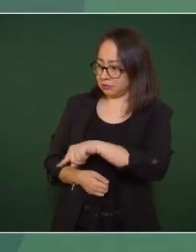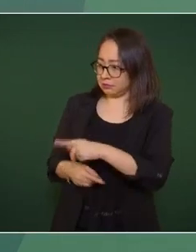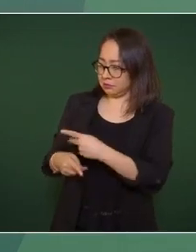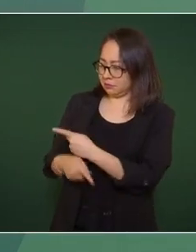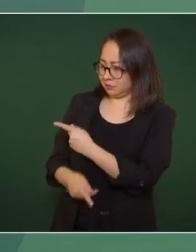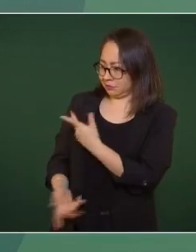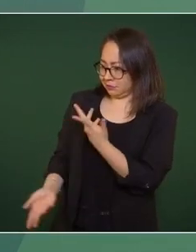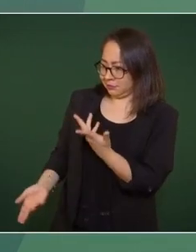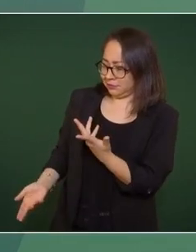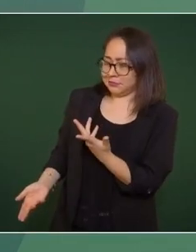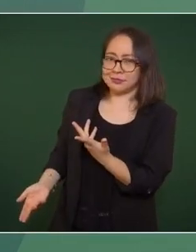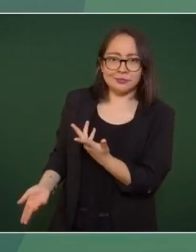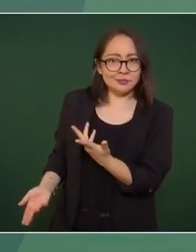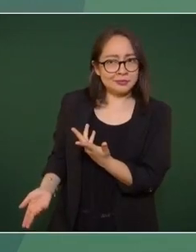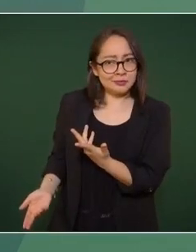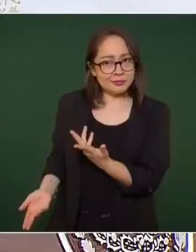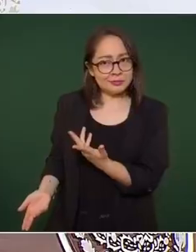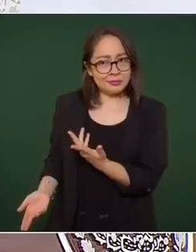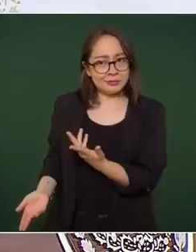Están muy